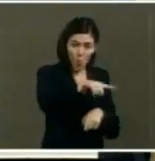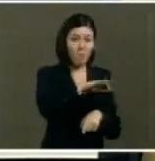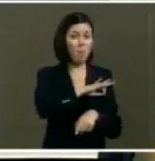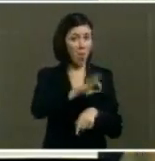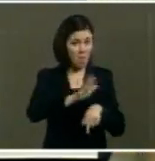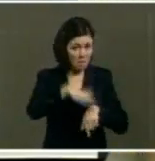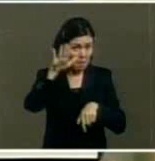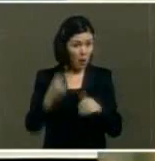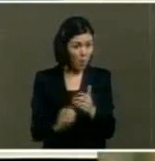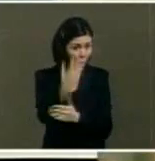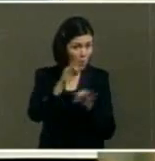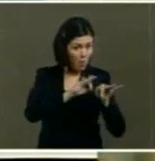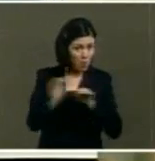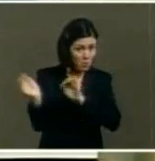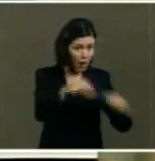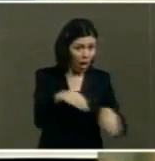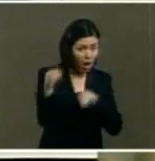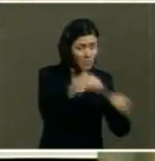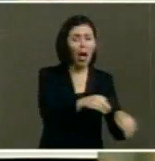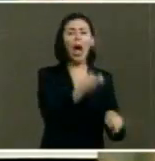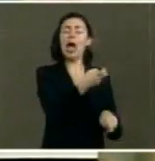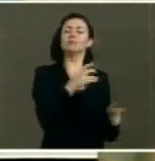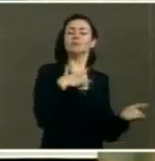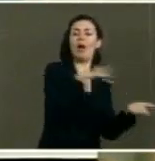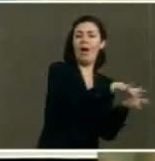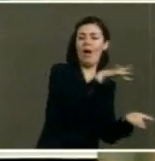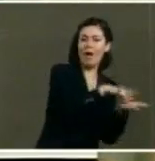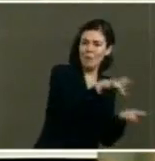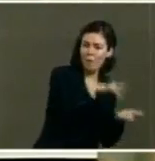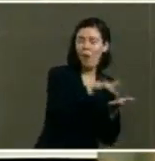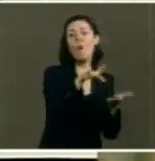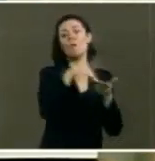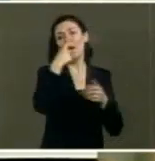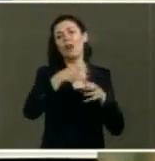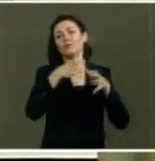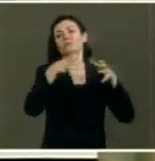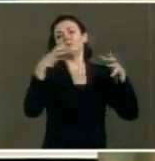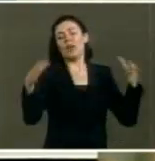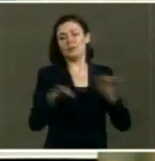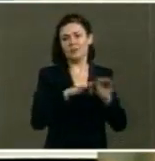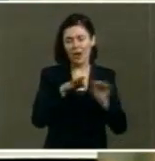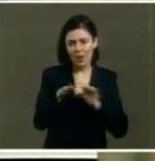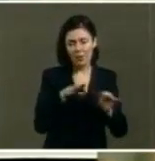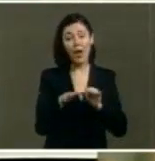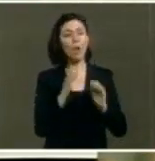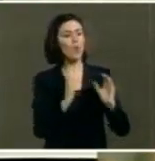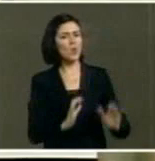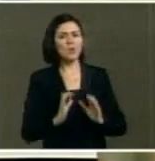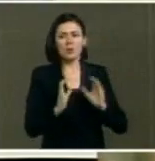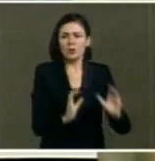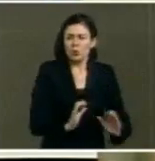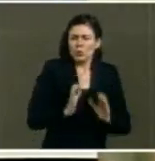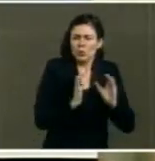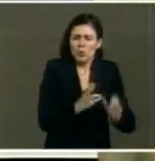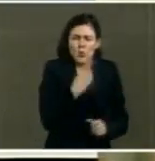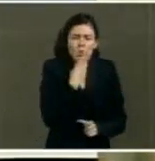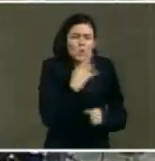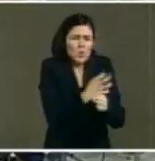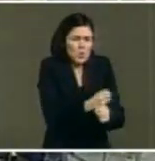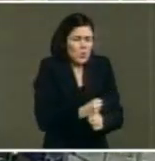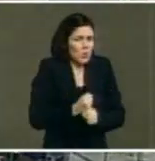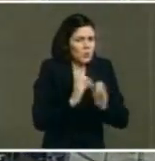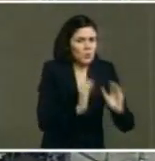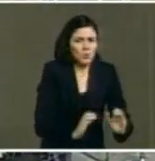y hay que destacar que todas esas medidas se tomaron cuidando las finanzas públicas y sin sobreendeudar al país.